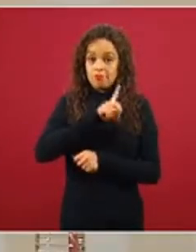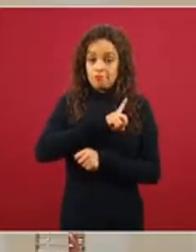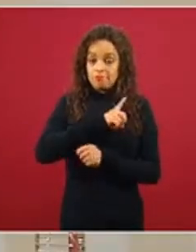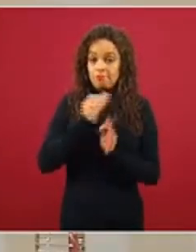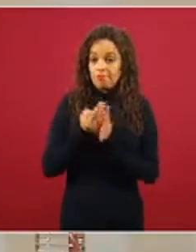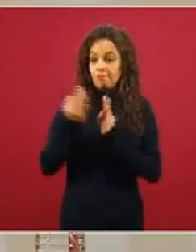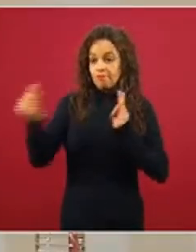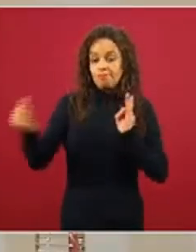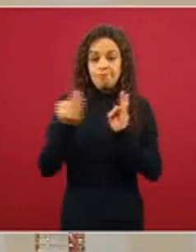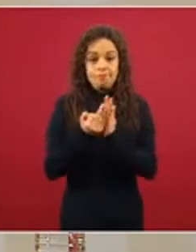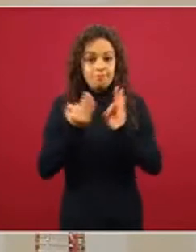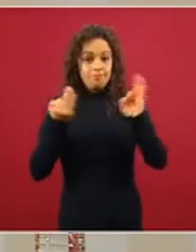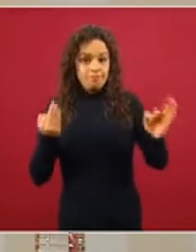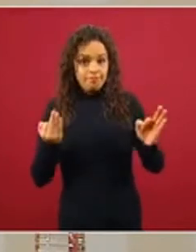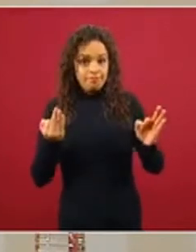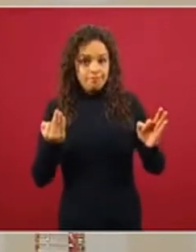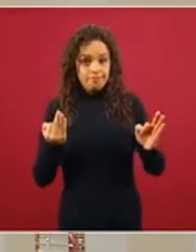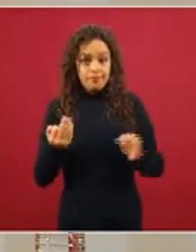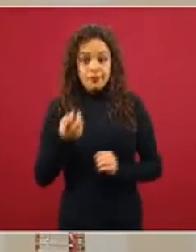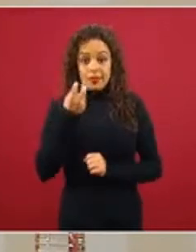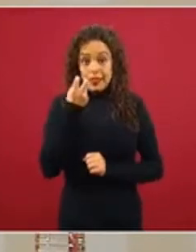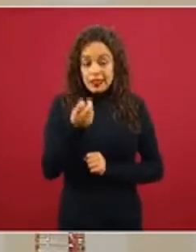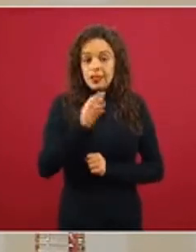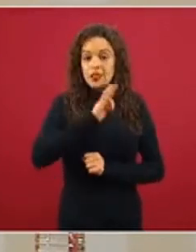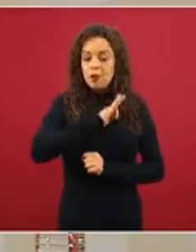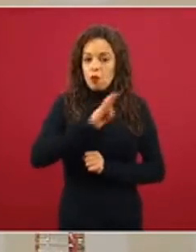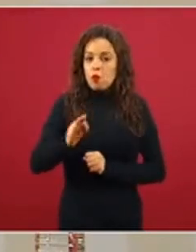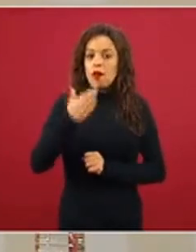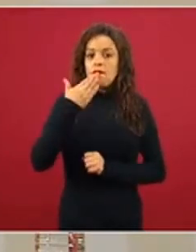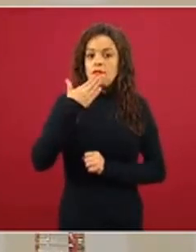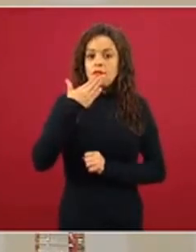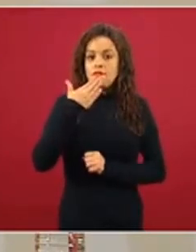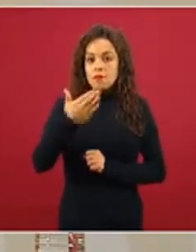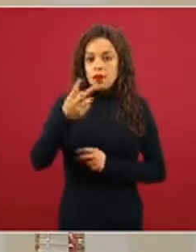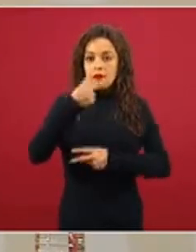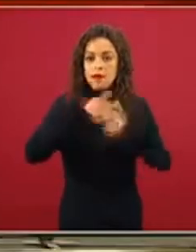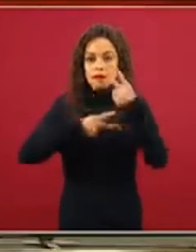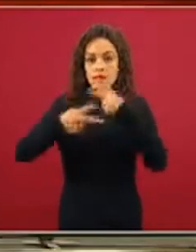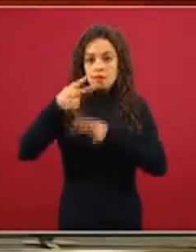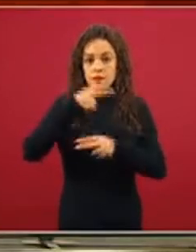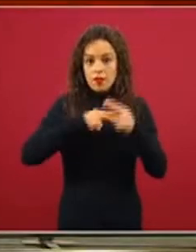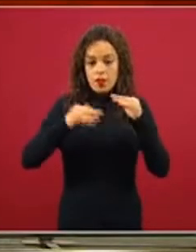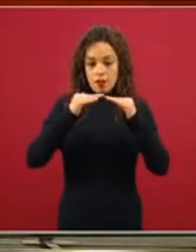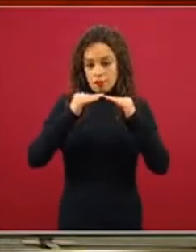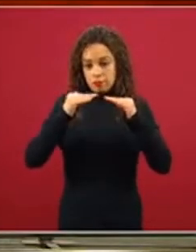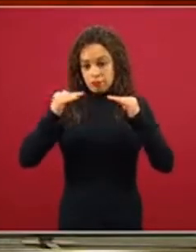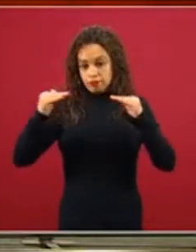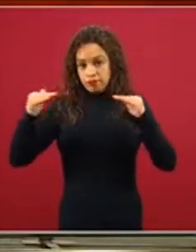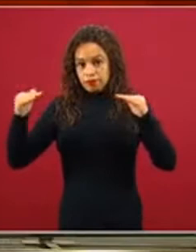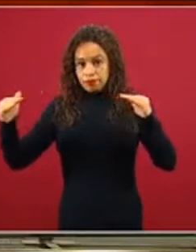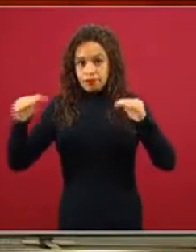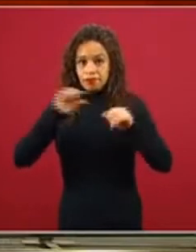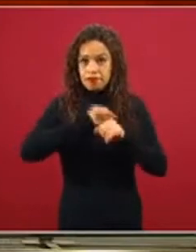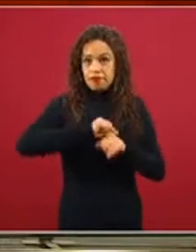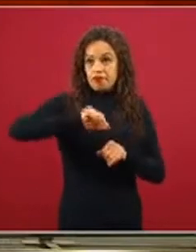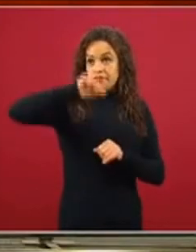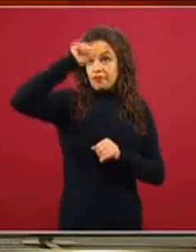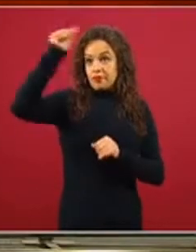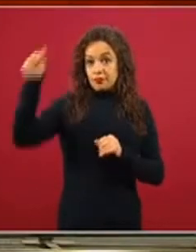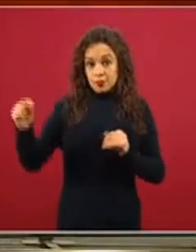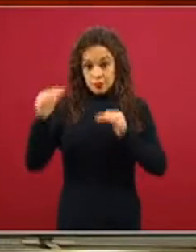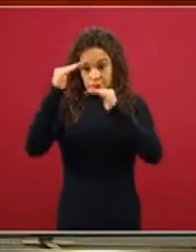permite lograr este aplanamiento de la curva, y quisiera aprovechar también su amable pregunta para comentar sobre qué